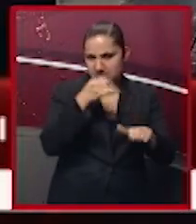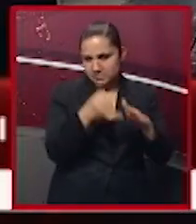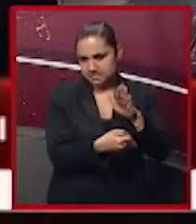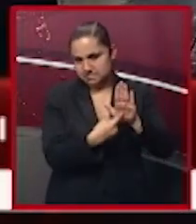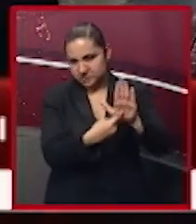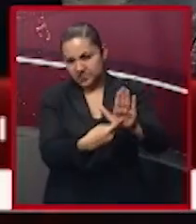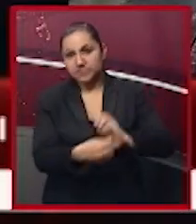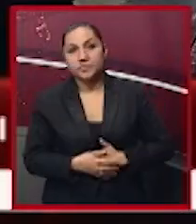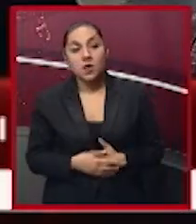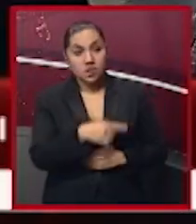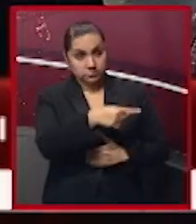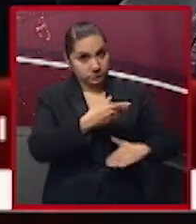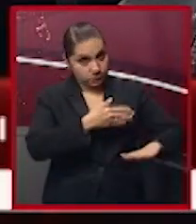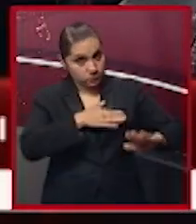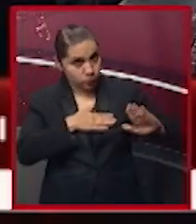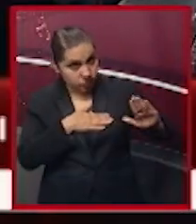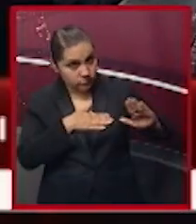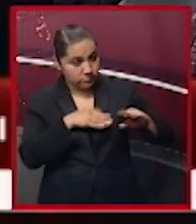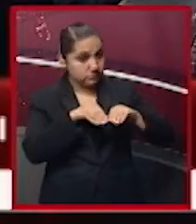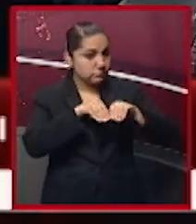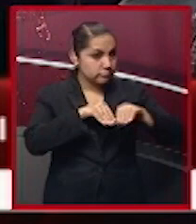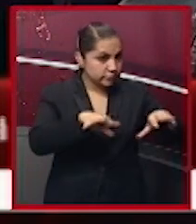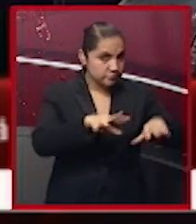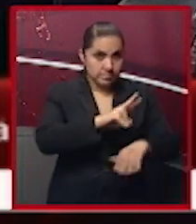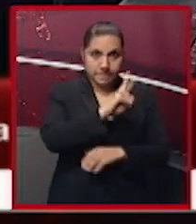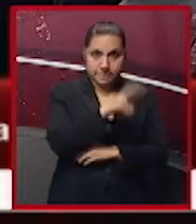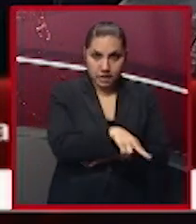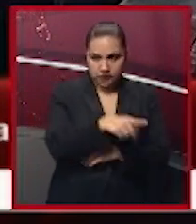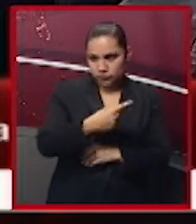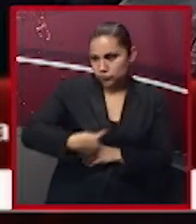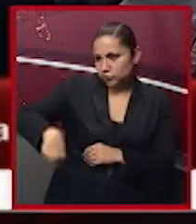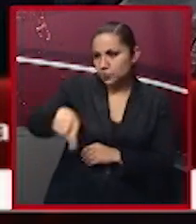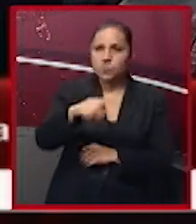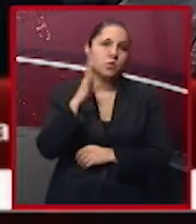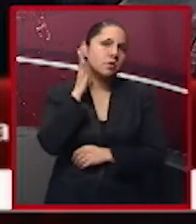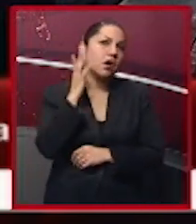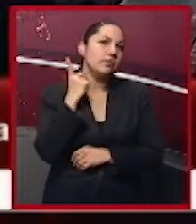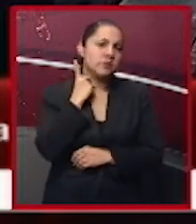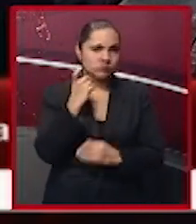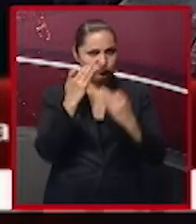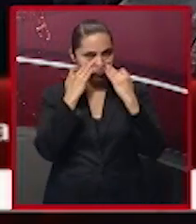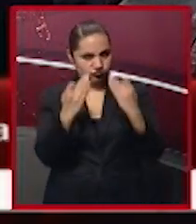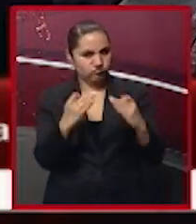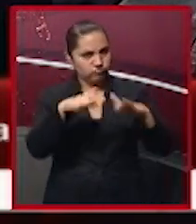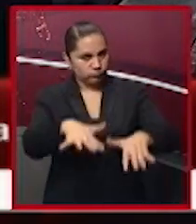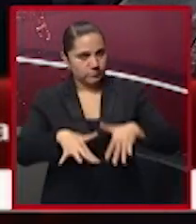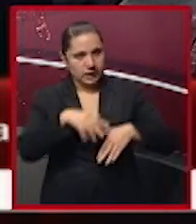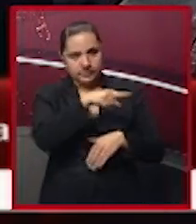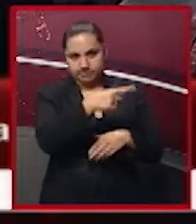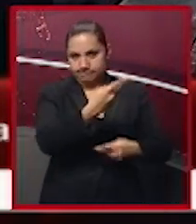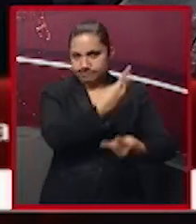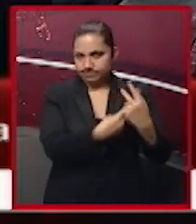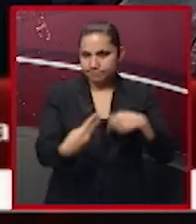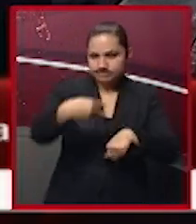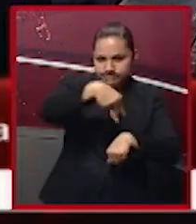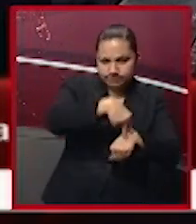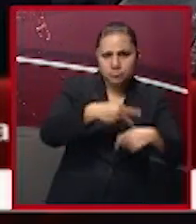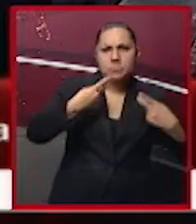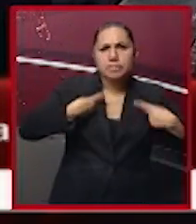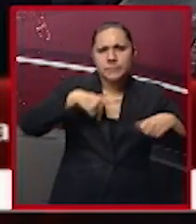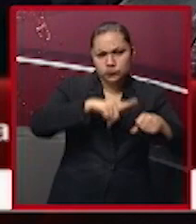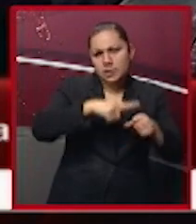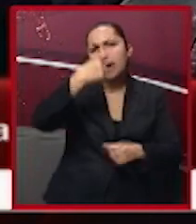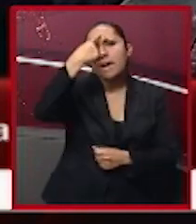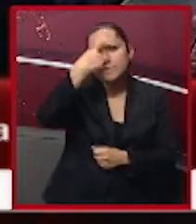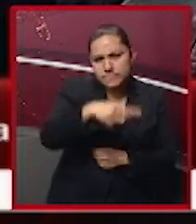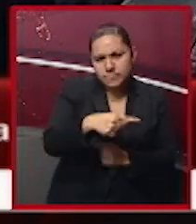¿Protesta usted decir verdad ante esta honorable Cámara de Diputados a la que se comparece con la finalidad de